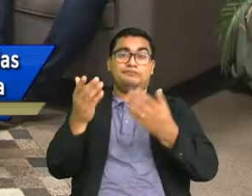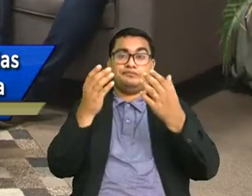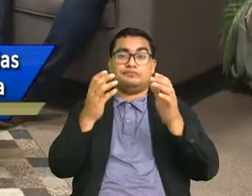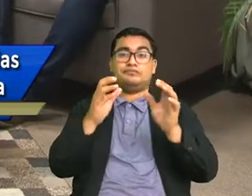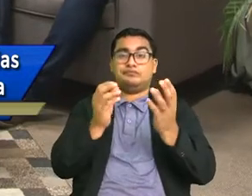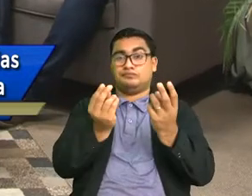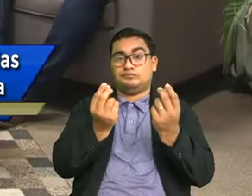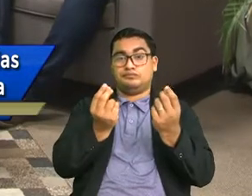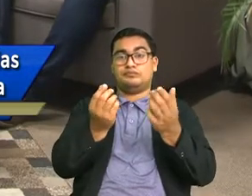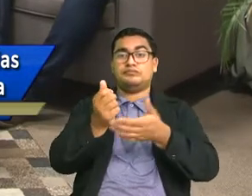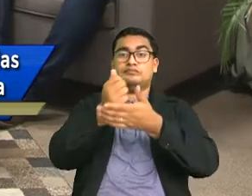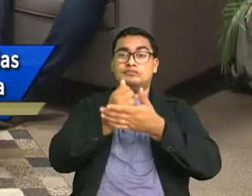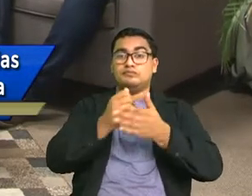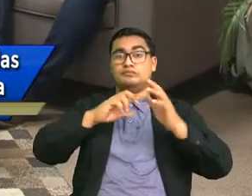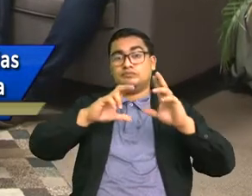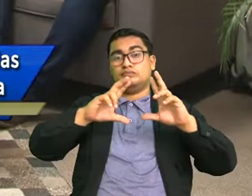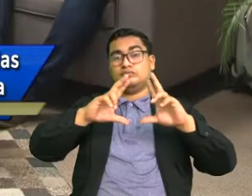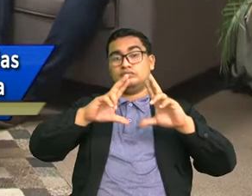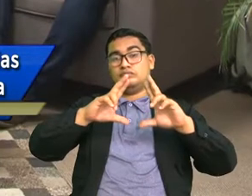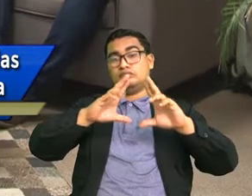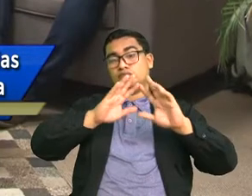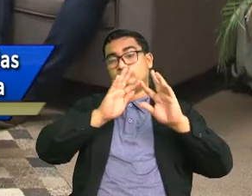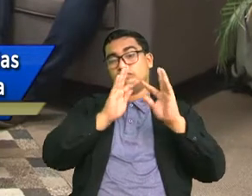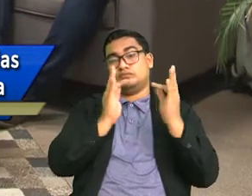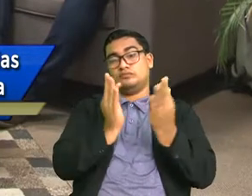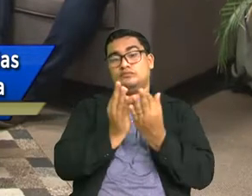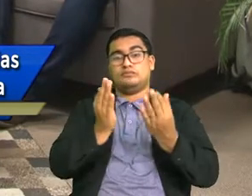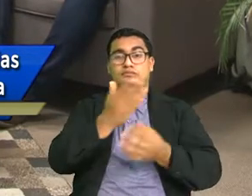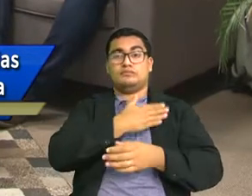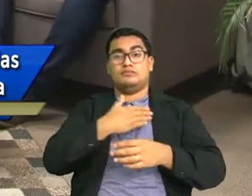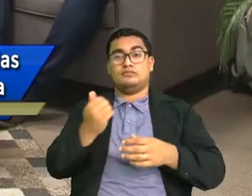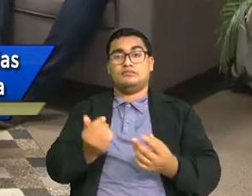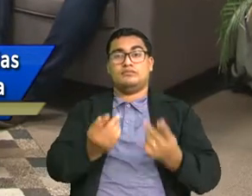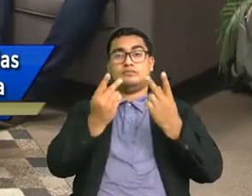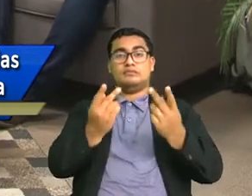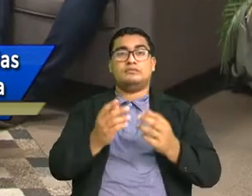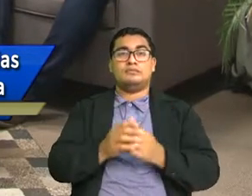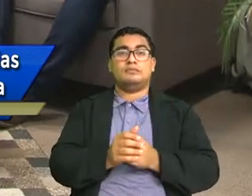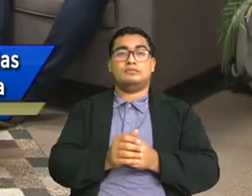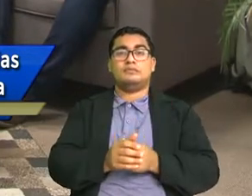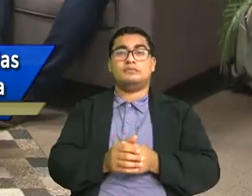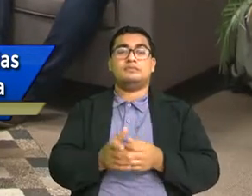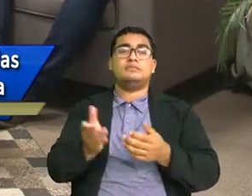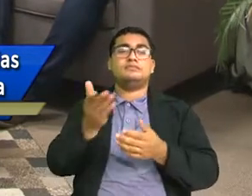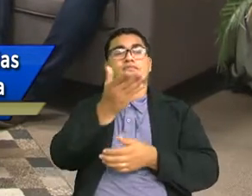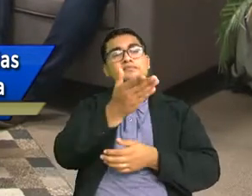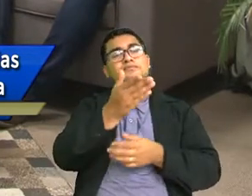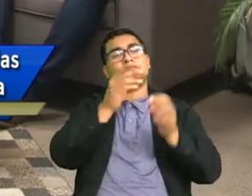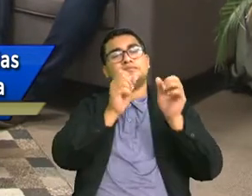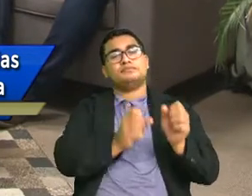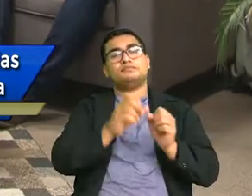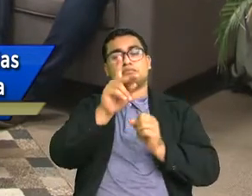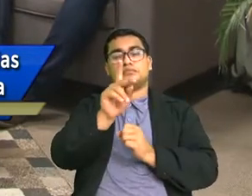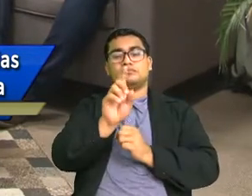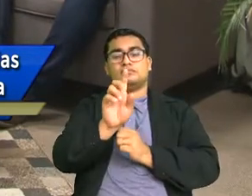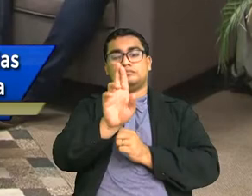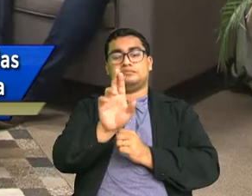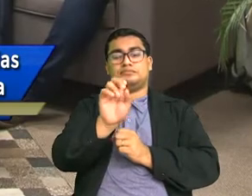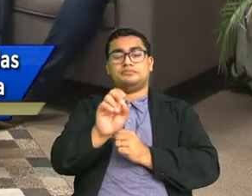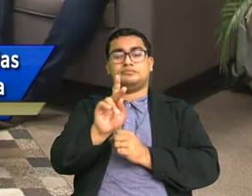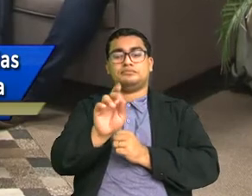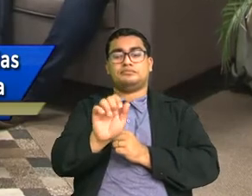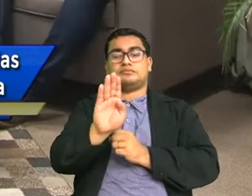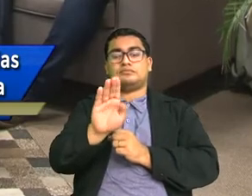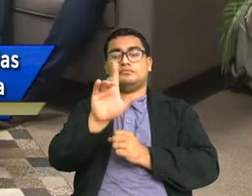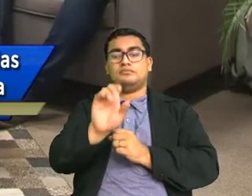y por consiguiente mejora pues su calidad de vida claro que sí compañero pedro pablo entender un poquito cuando hablamos de